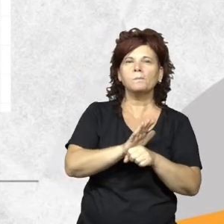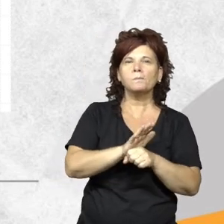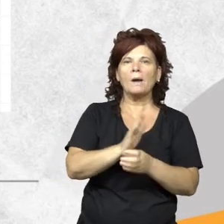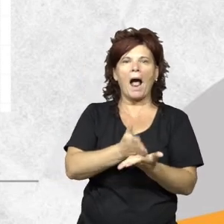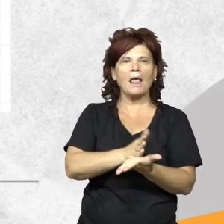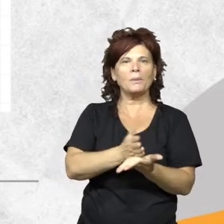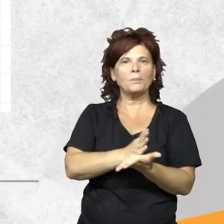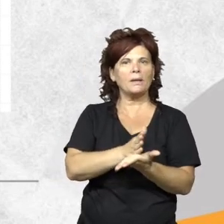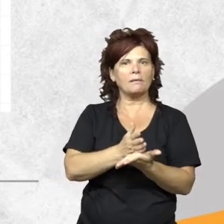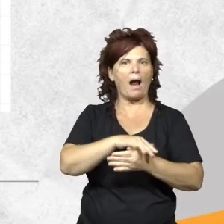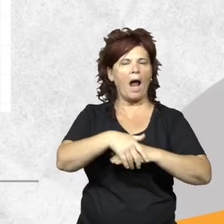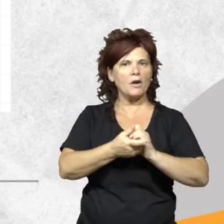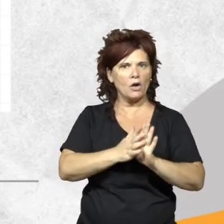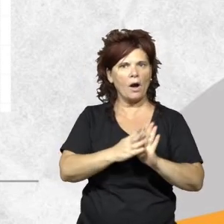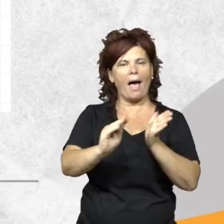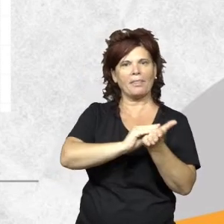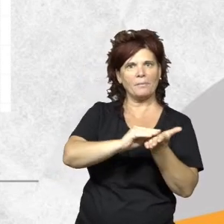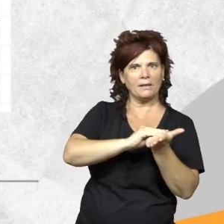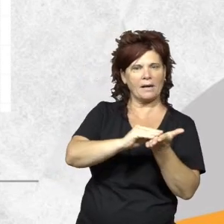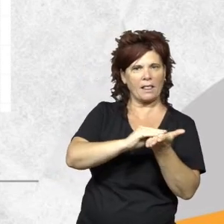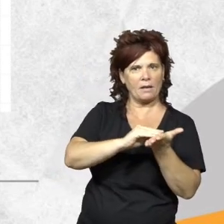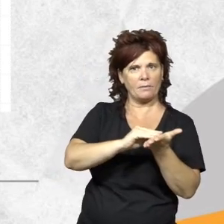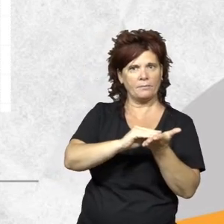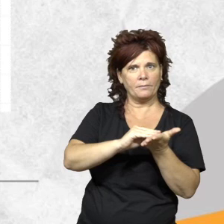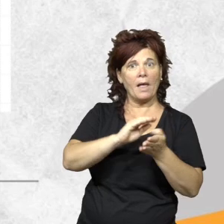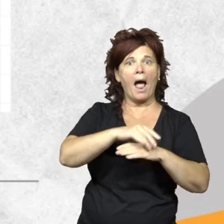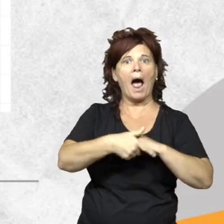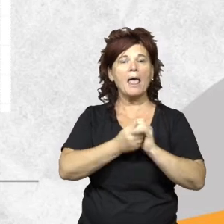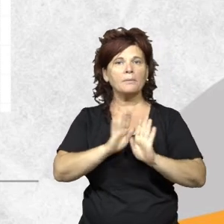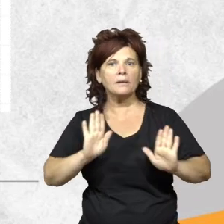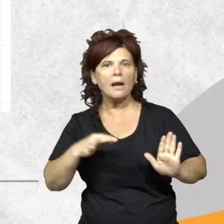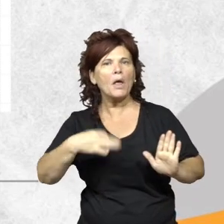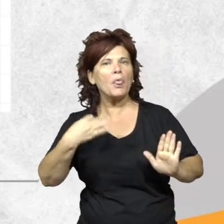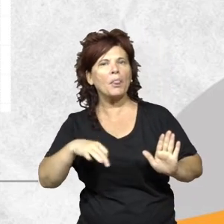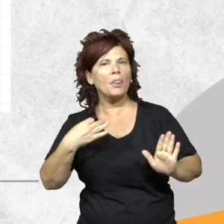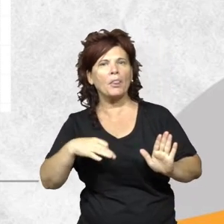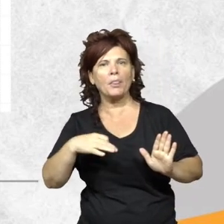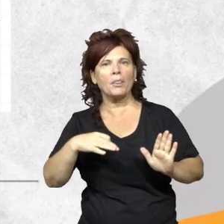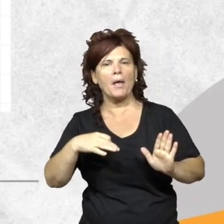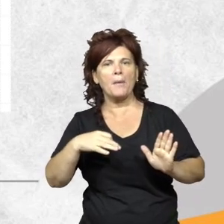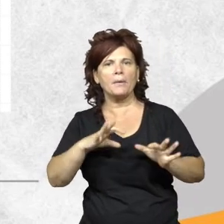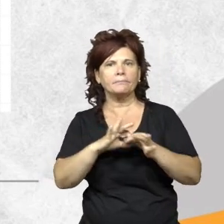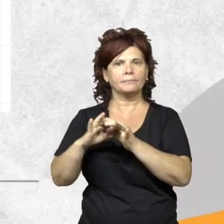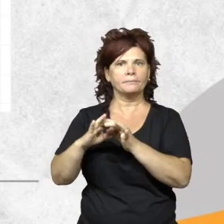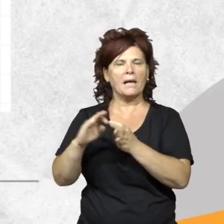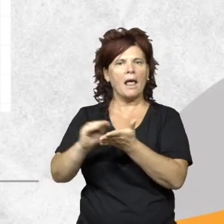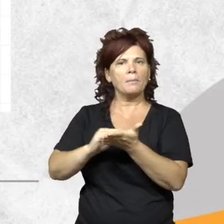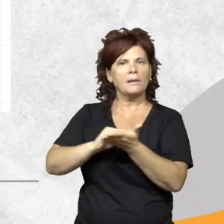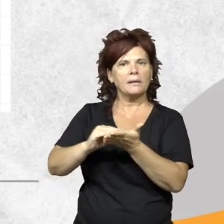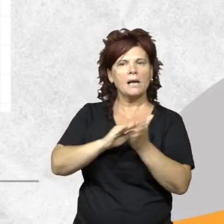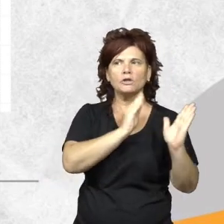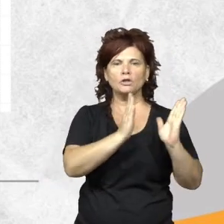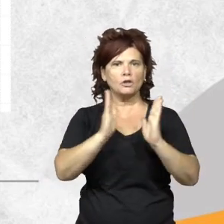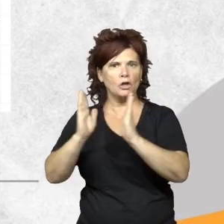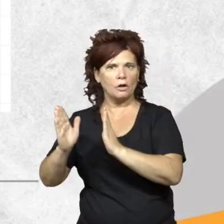arbitrariedades administrativas. Y como arbitrariedades, deberían estar proscritas del ordenamiento jurídico. En esta